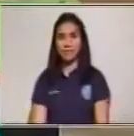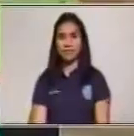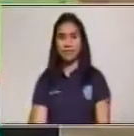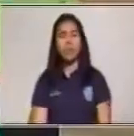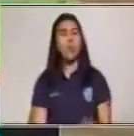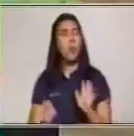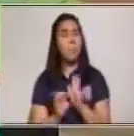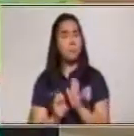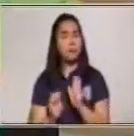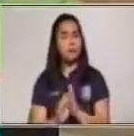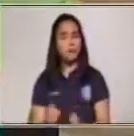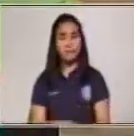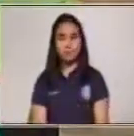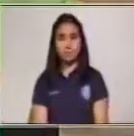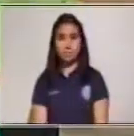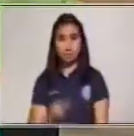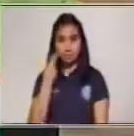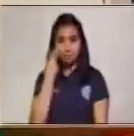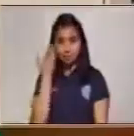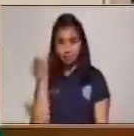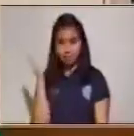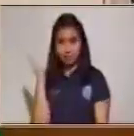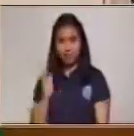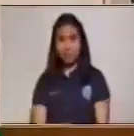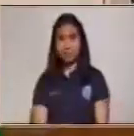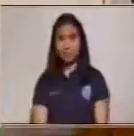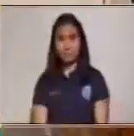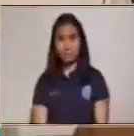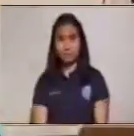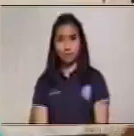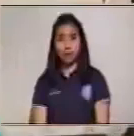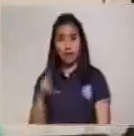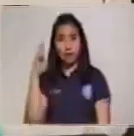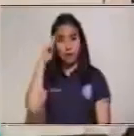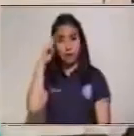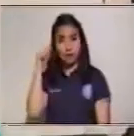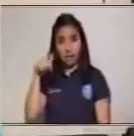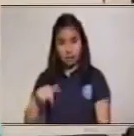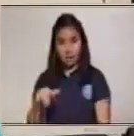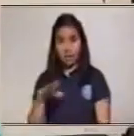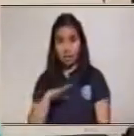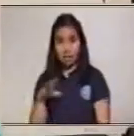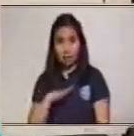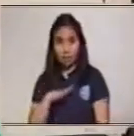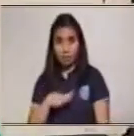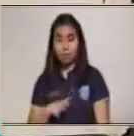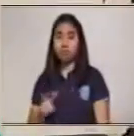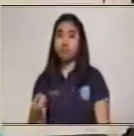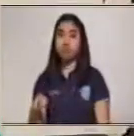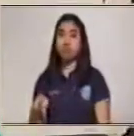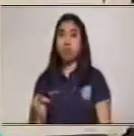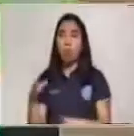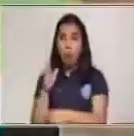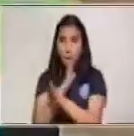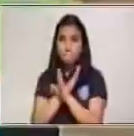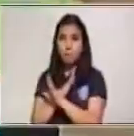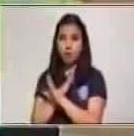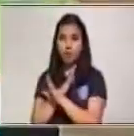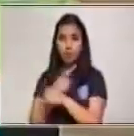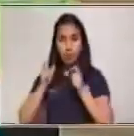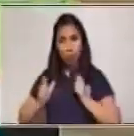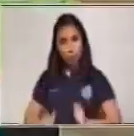Por ejemplo, los que tienen la protección corporal están los artrópodos,